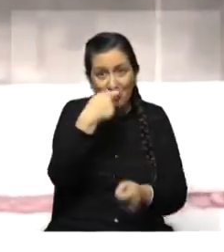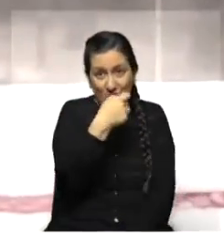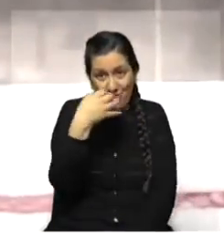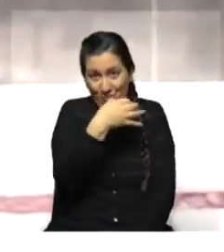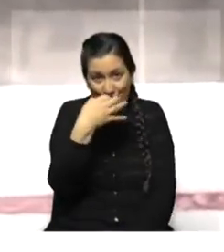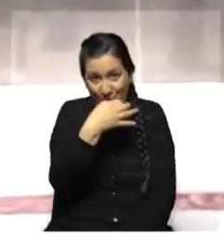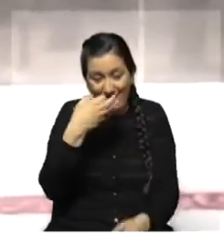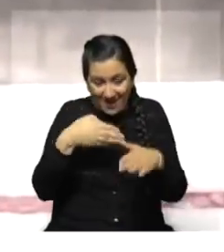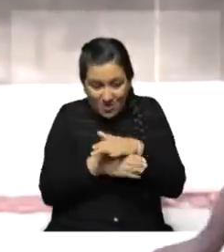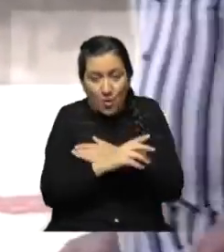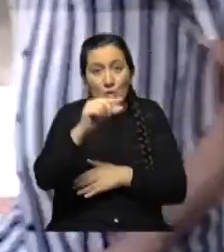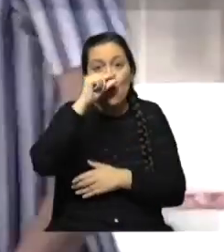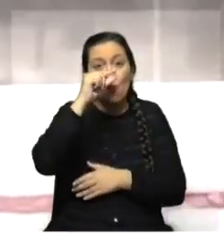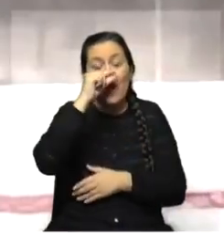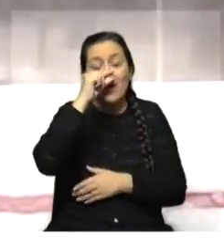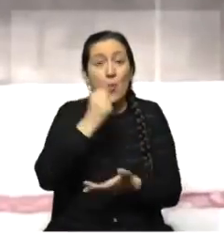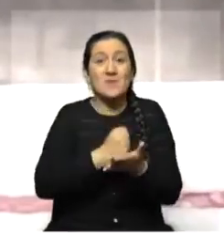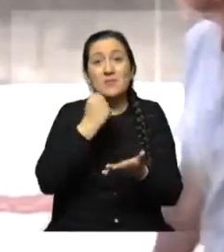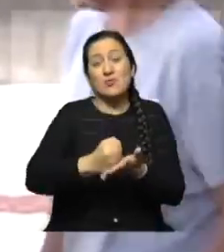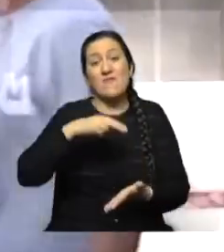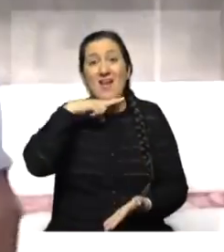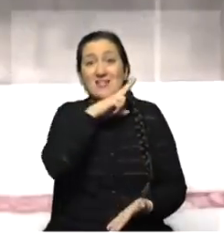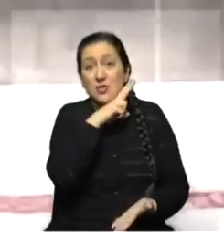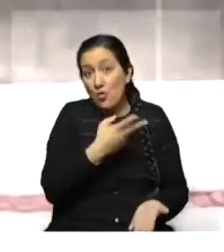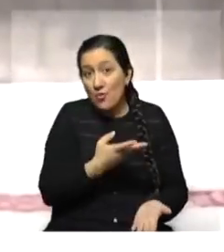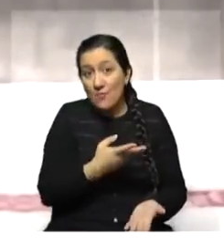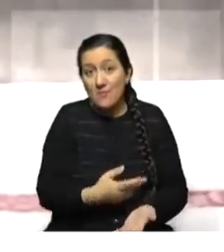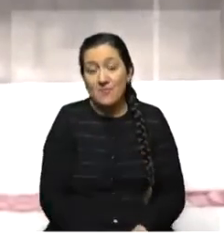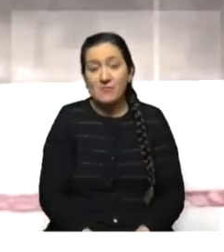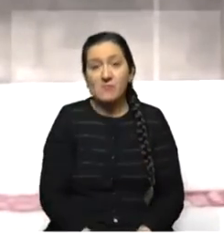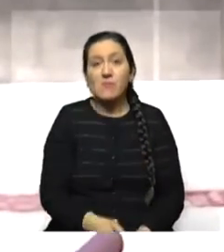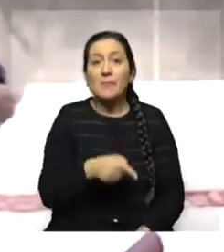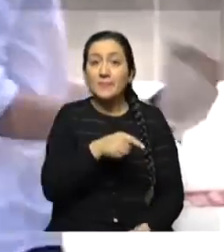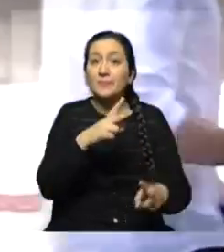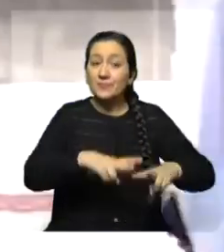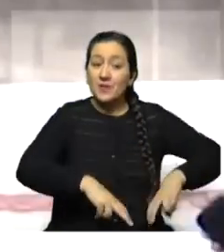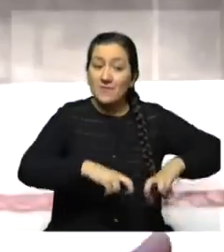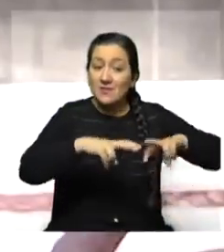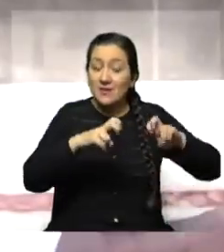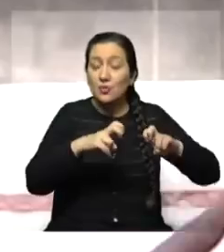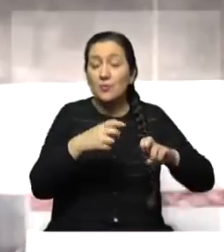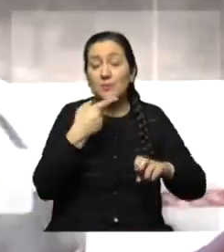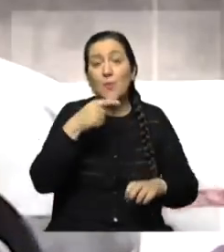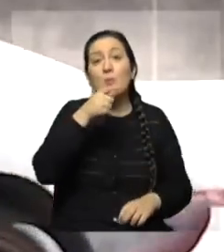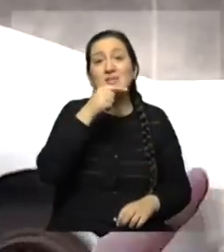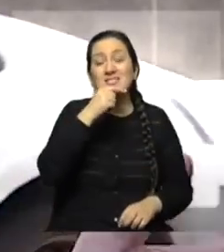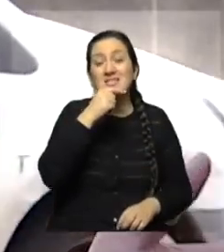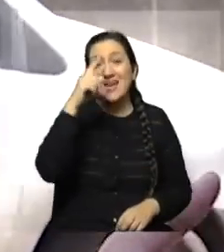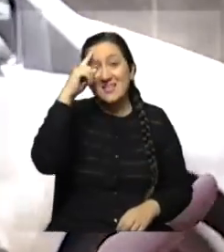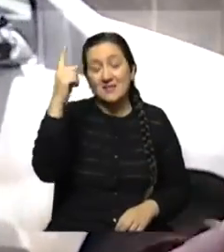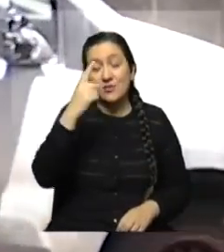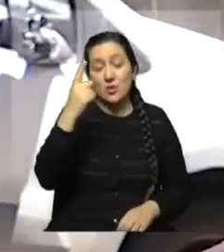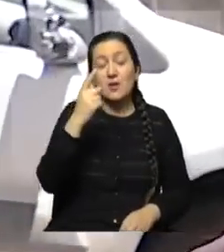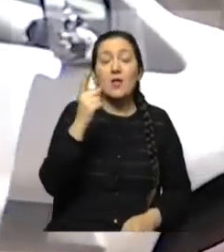árabes con documentación falsa y justamente si se está investigando por parte Interpol por parte de la DEA